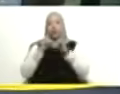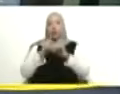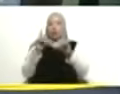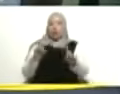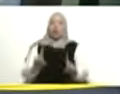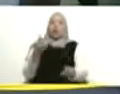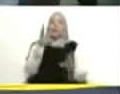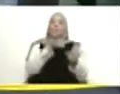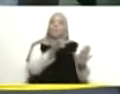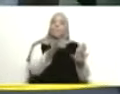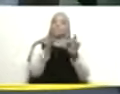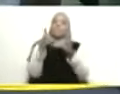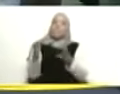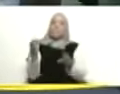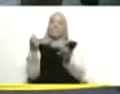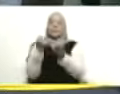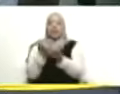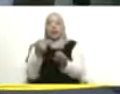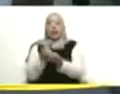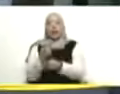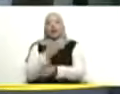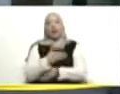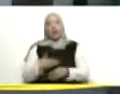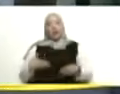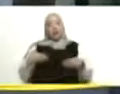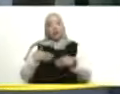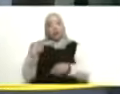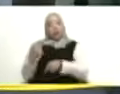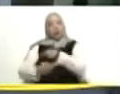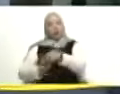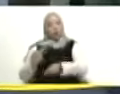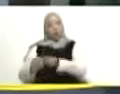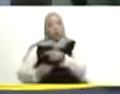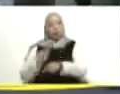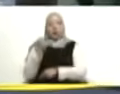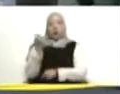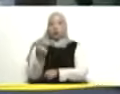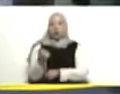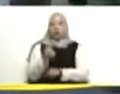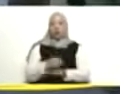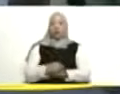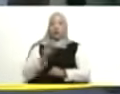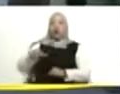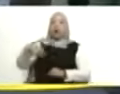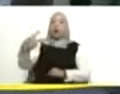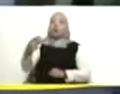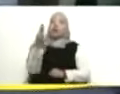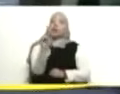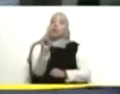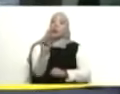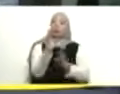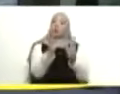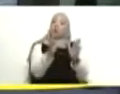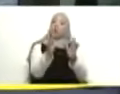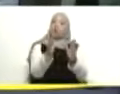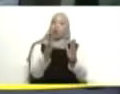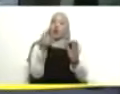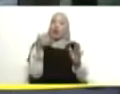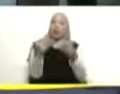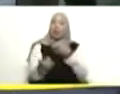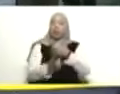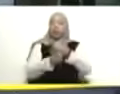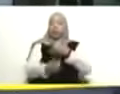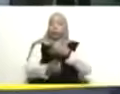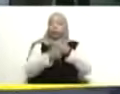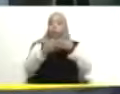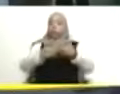primera etapa conceptual. Pudiéramos llamarla la primera etapa de la revolución económica. Correcto. Segunda etapa. Luego viene la segunda etapa ya del ataque directo.